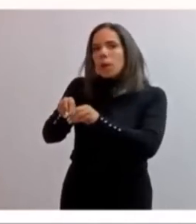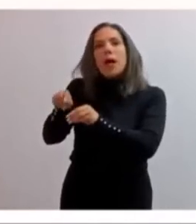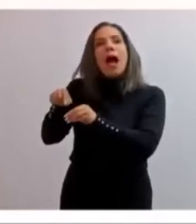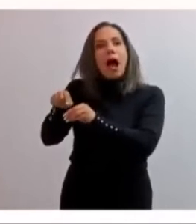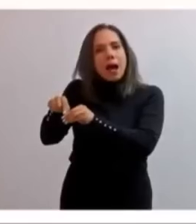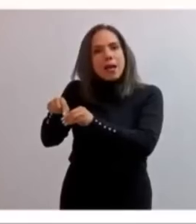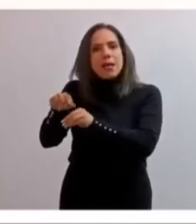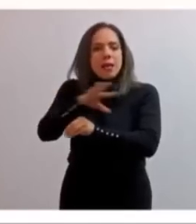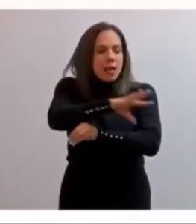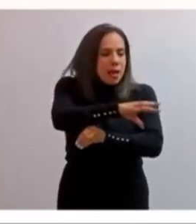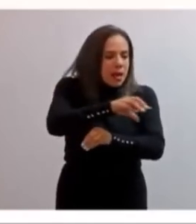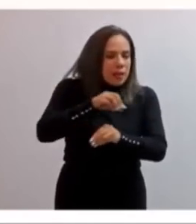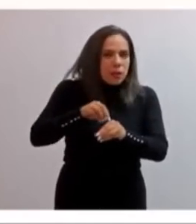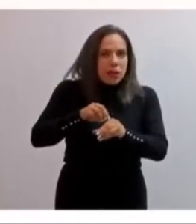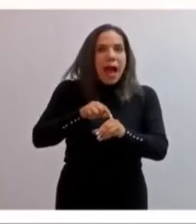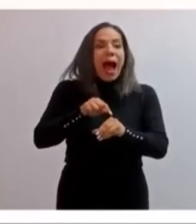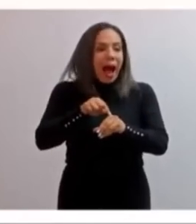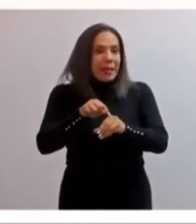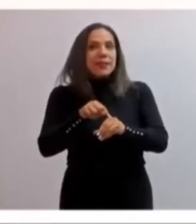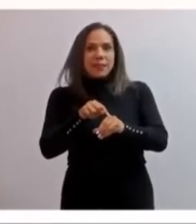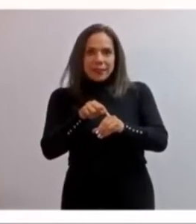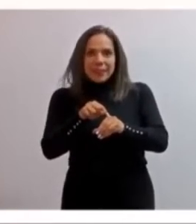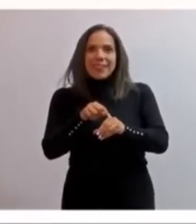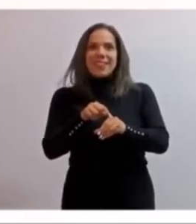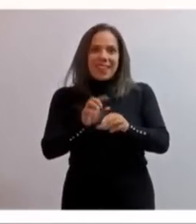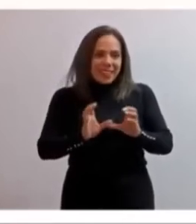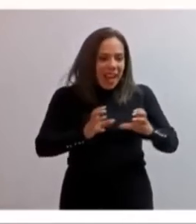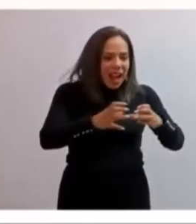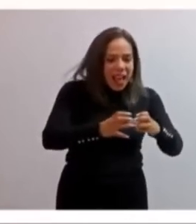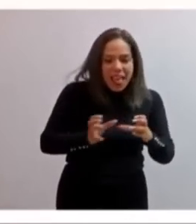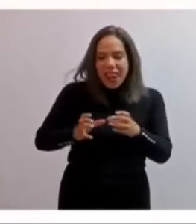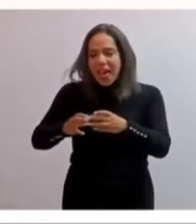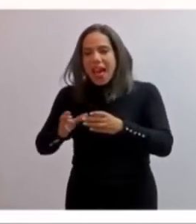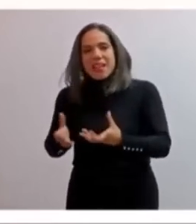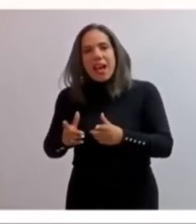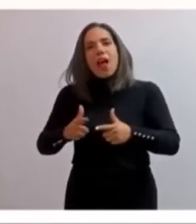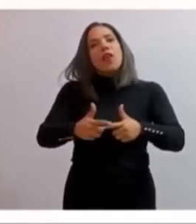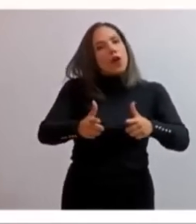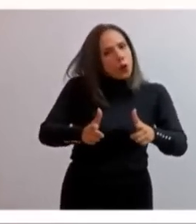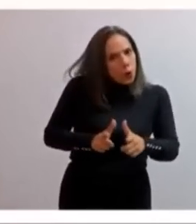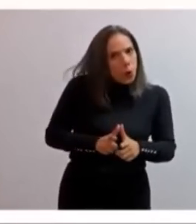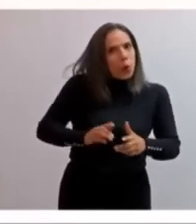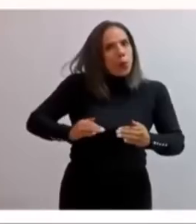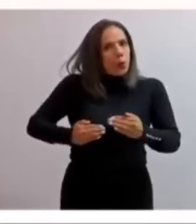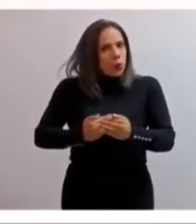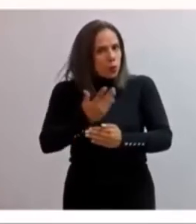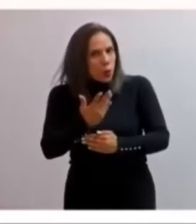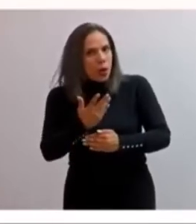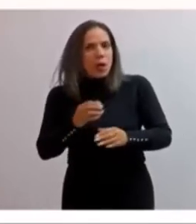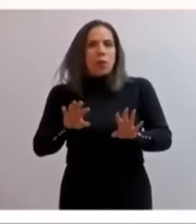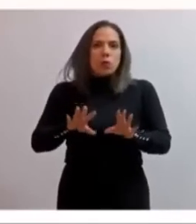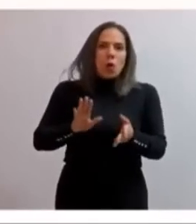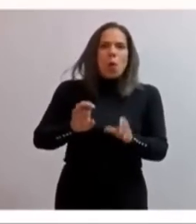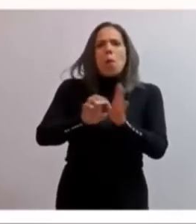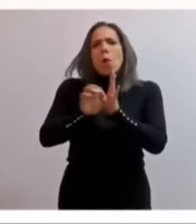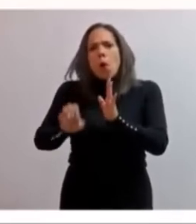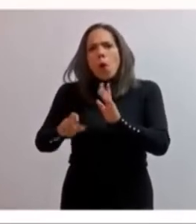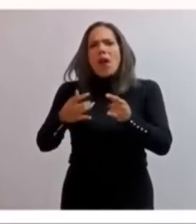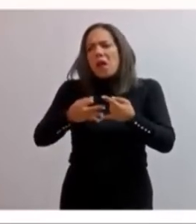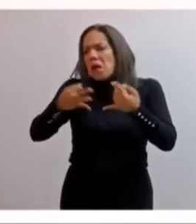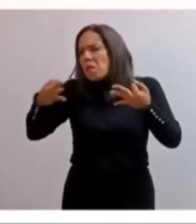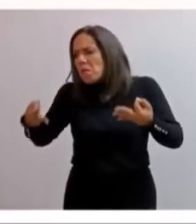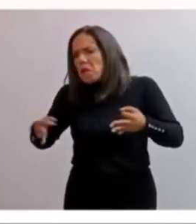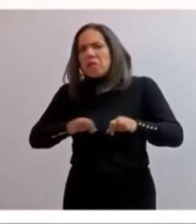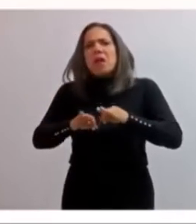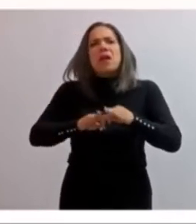rearmando de acuerdo a condiciones, en ocasiones de grupos originarios, de grupos campesinos, pero también